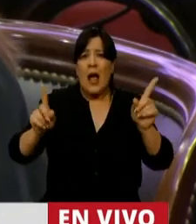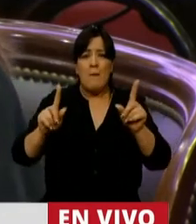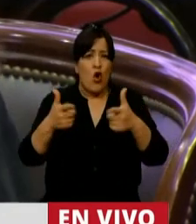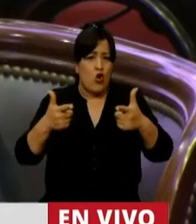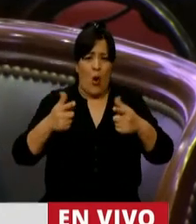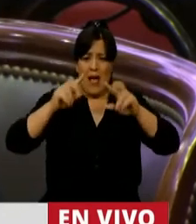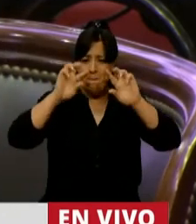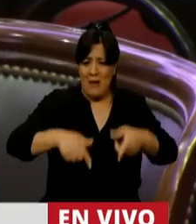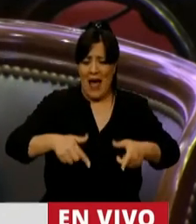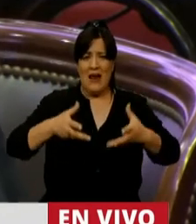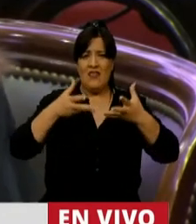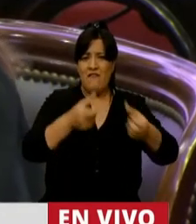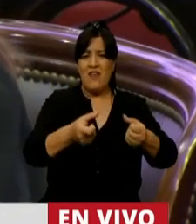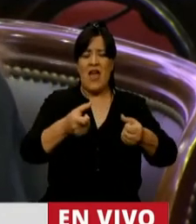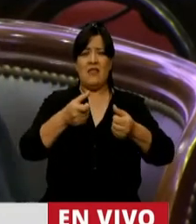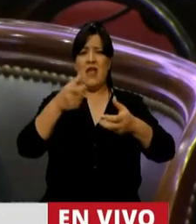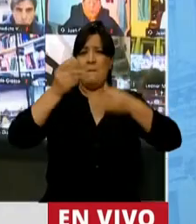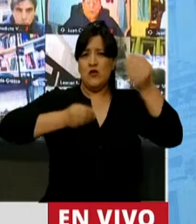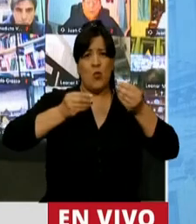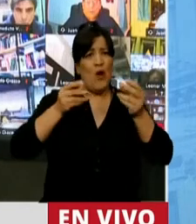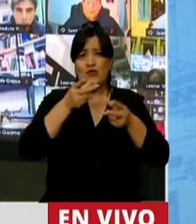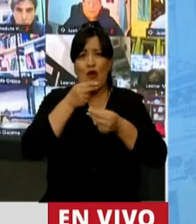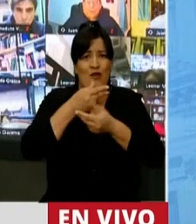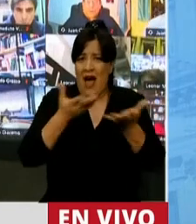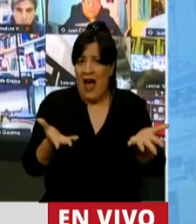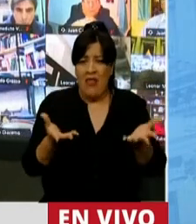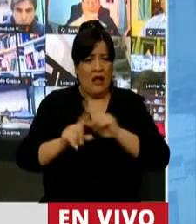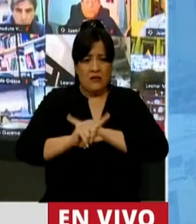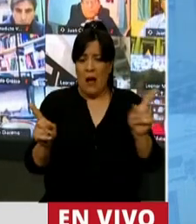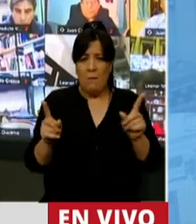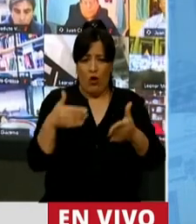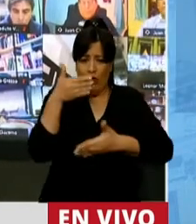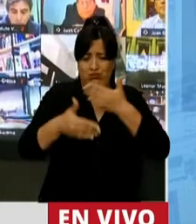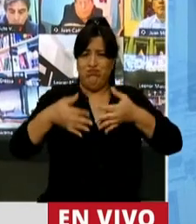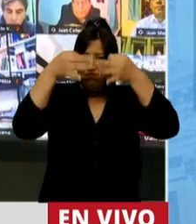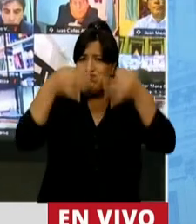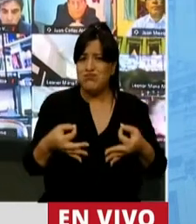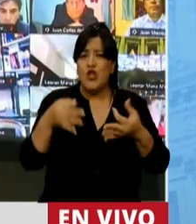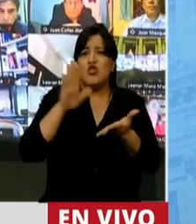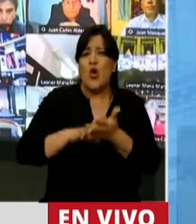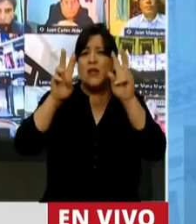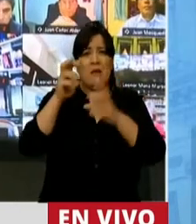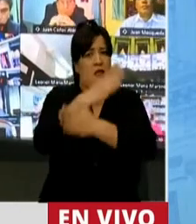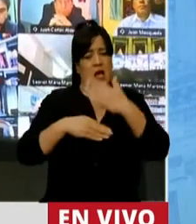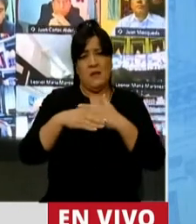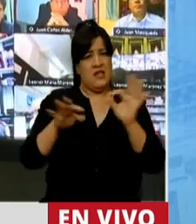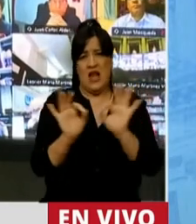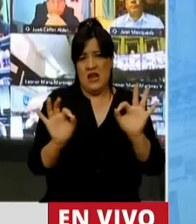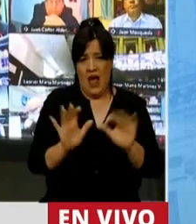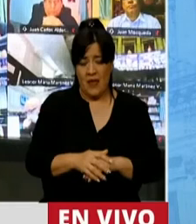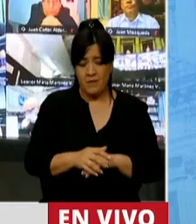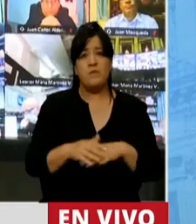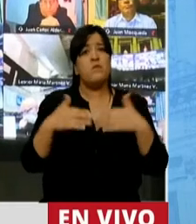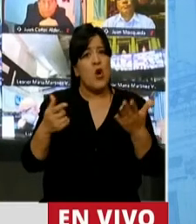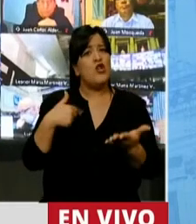políticas, no se ha defendido el presupuesto y no se ha actuado como se debe en materia de discapacidad.